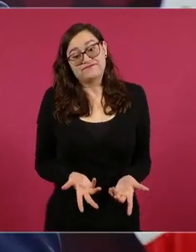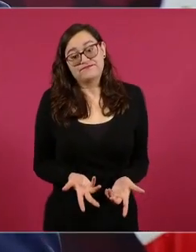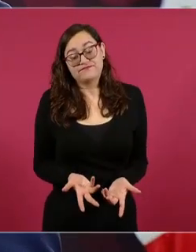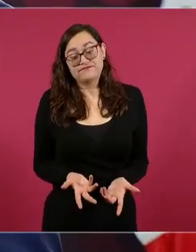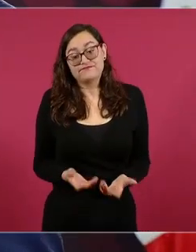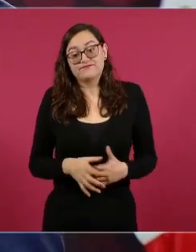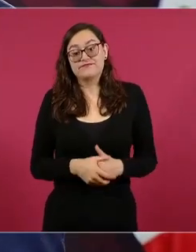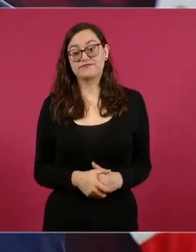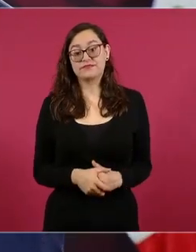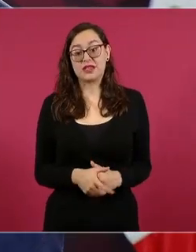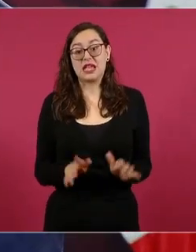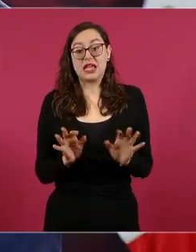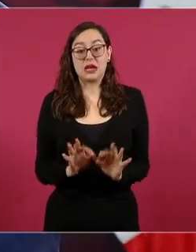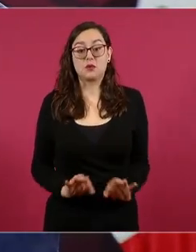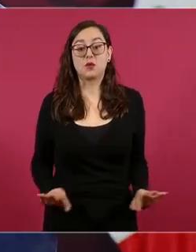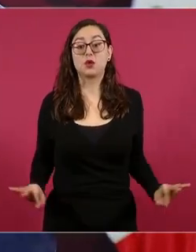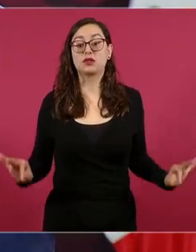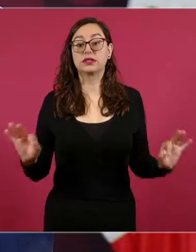seguir